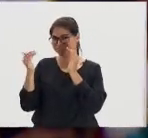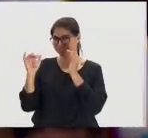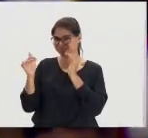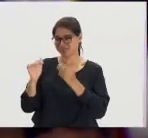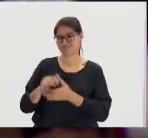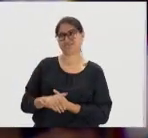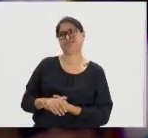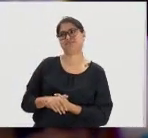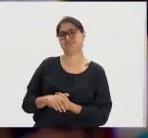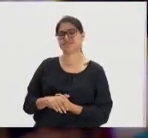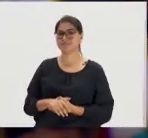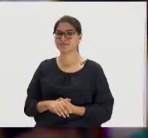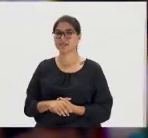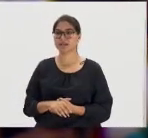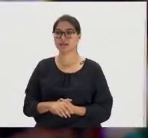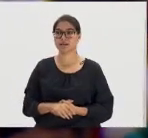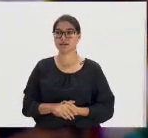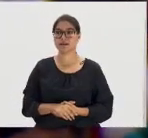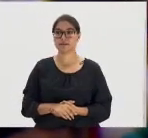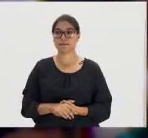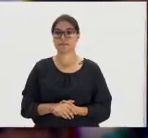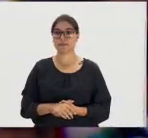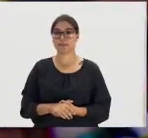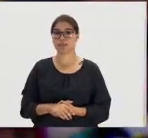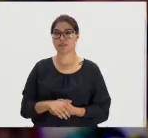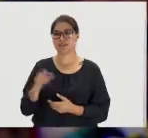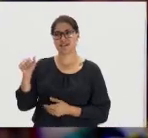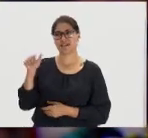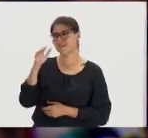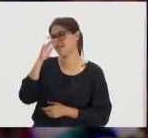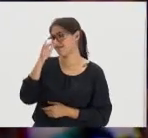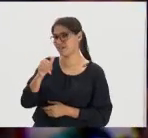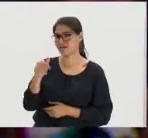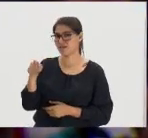como que relajo. Fatal, esa gente nunca prospera, ahí se lo dejo.